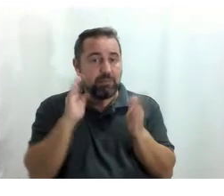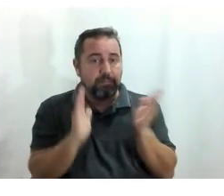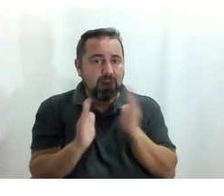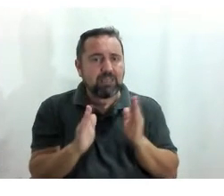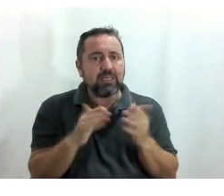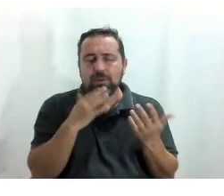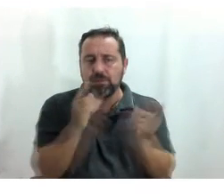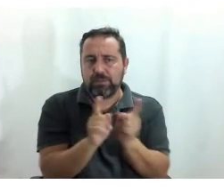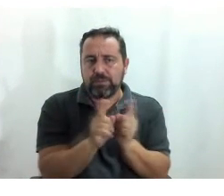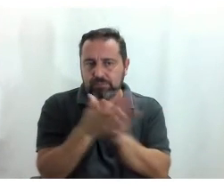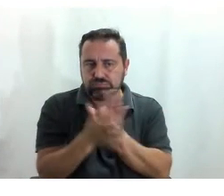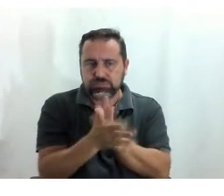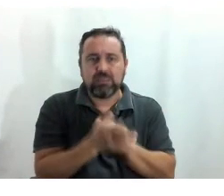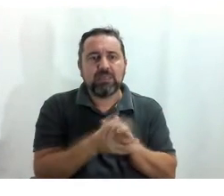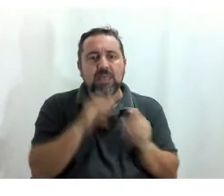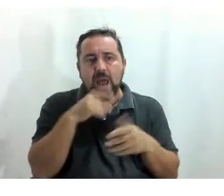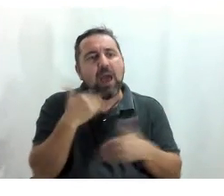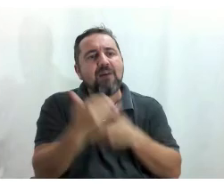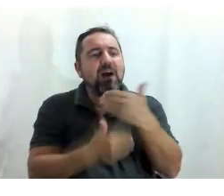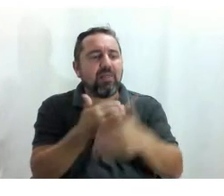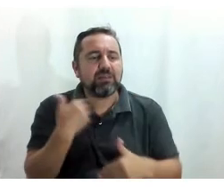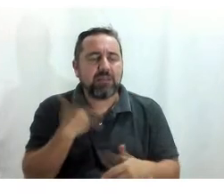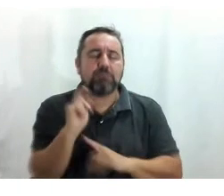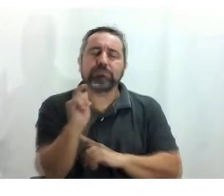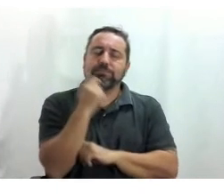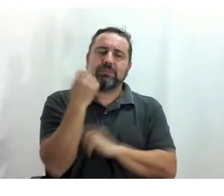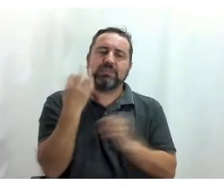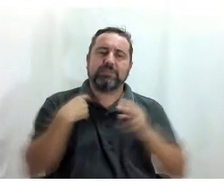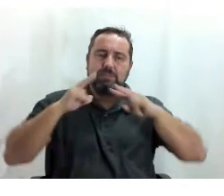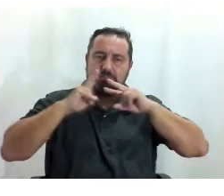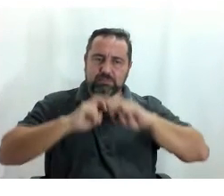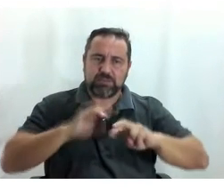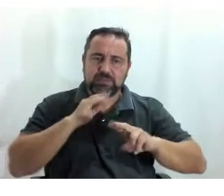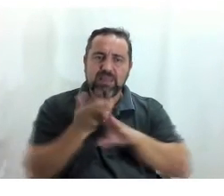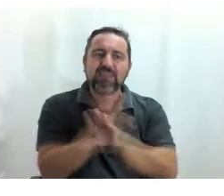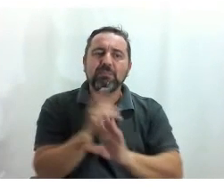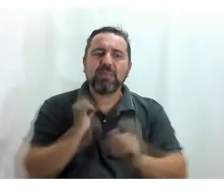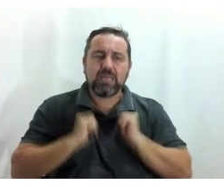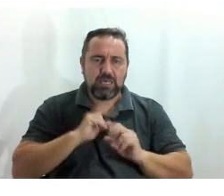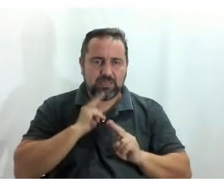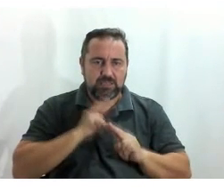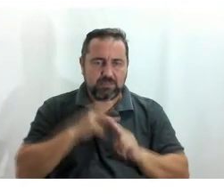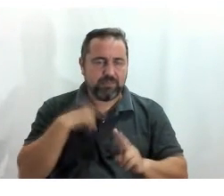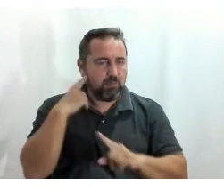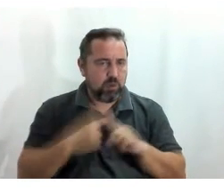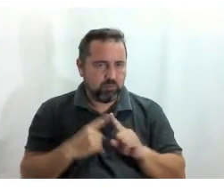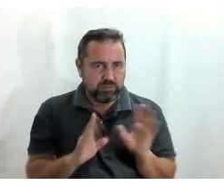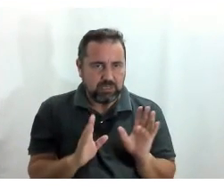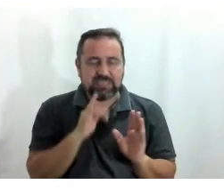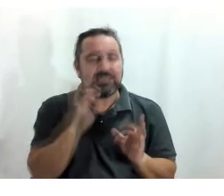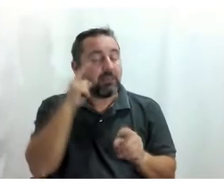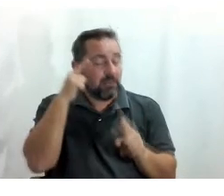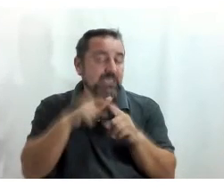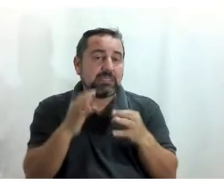también brevemente de los avances que se están produciendo en la investigación preclínica, como siempre utilizando modelos